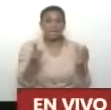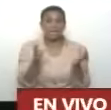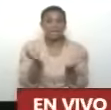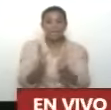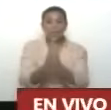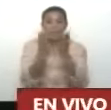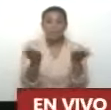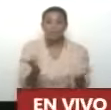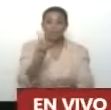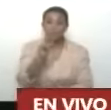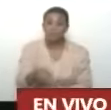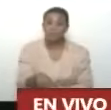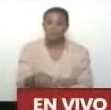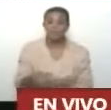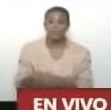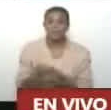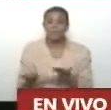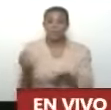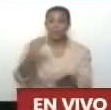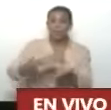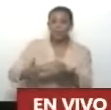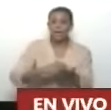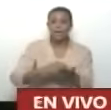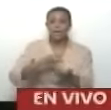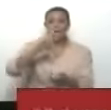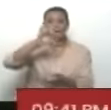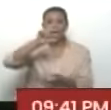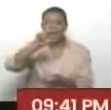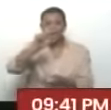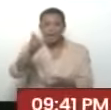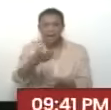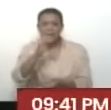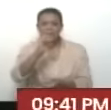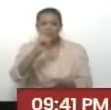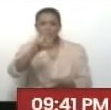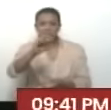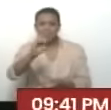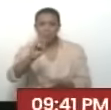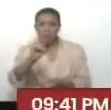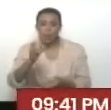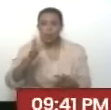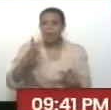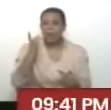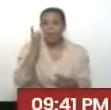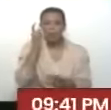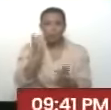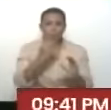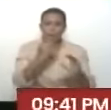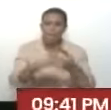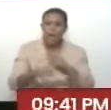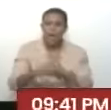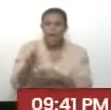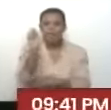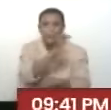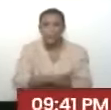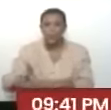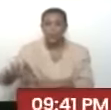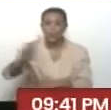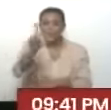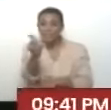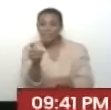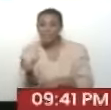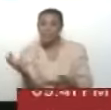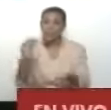mundo. Igualmente se encuentra Gino González, que lanzó su tema Esequibo es Venezuela,